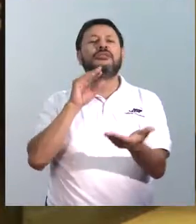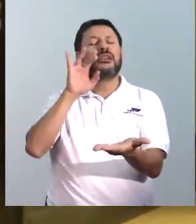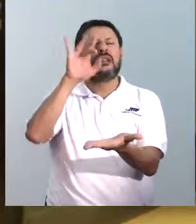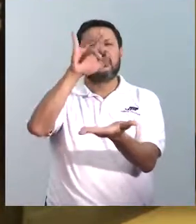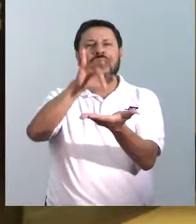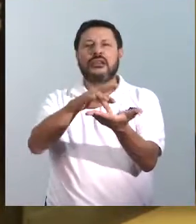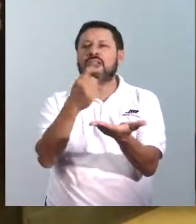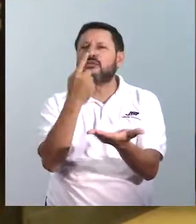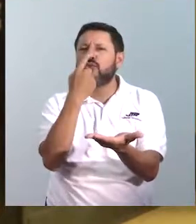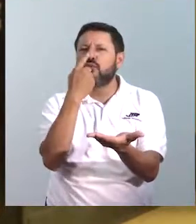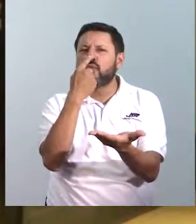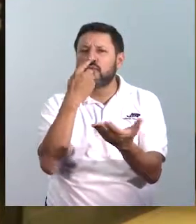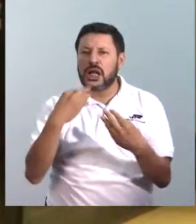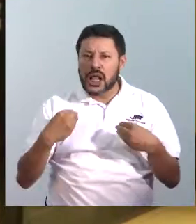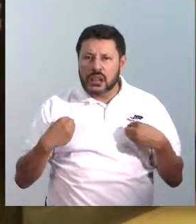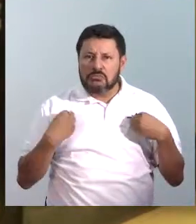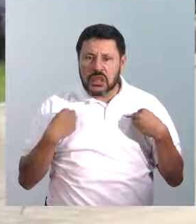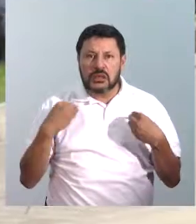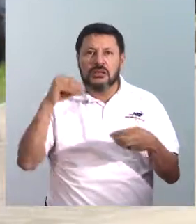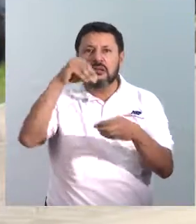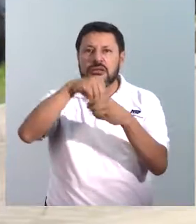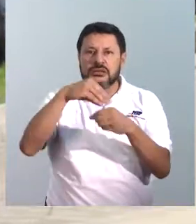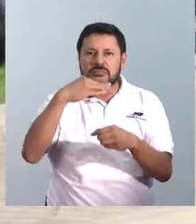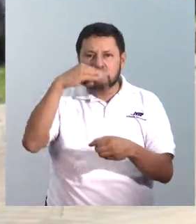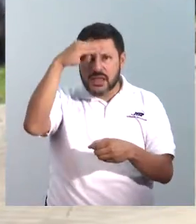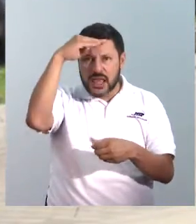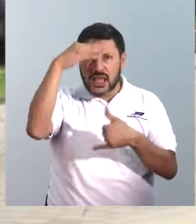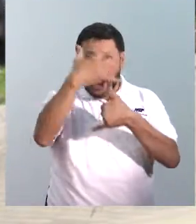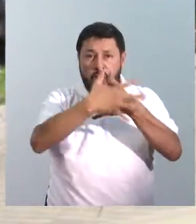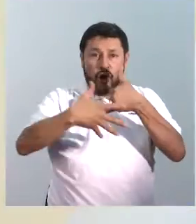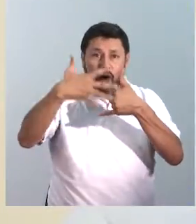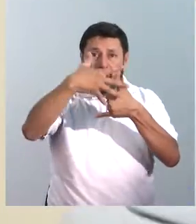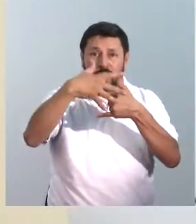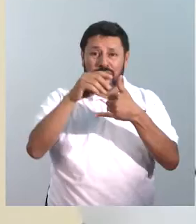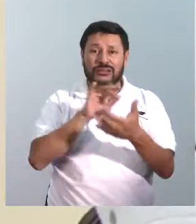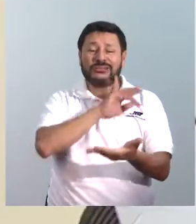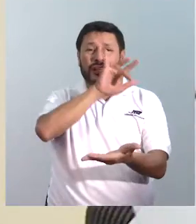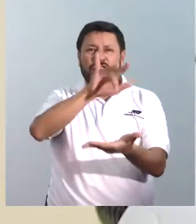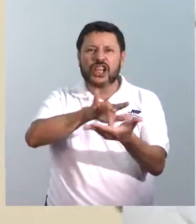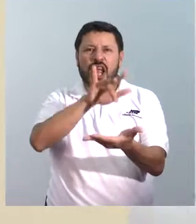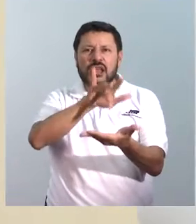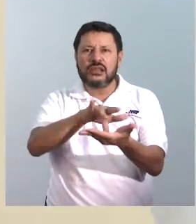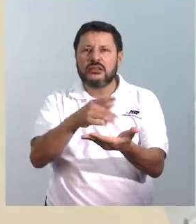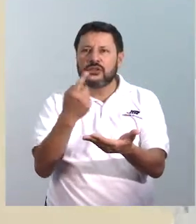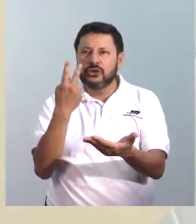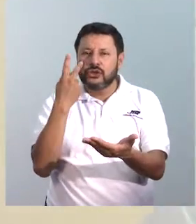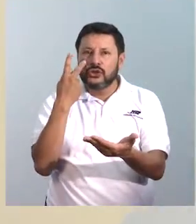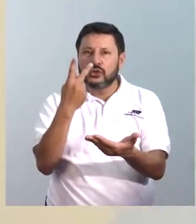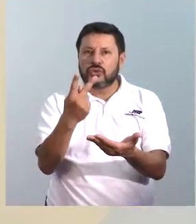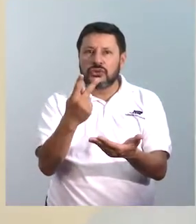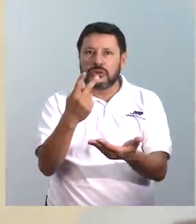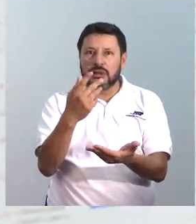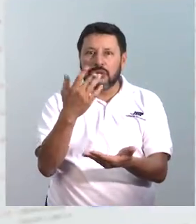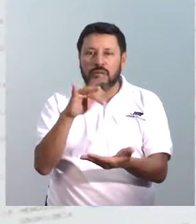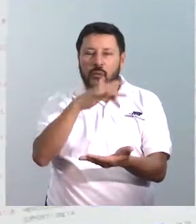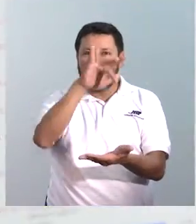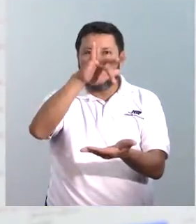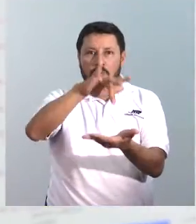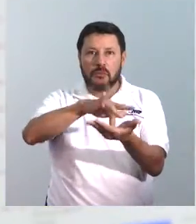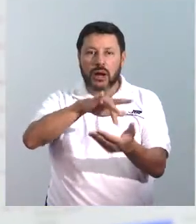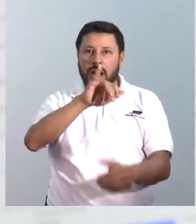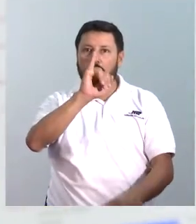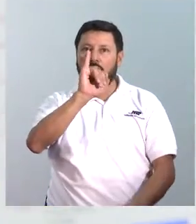vive en Medellín, en el Valle de Aburrá, en el país, en Latinoamérica y quien venga a la ciudad de